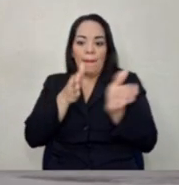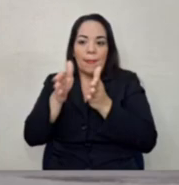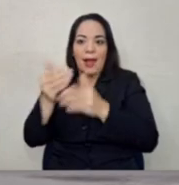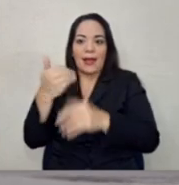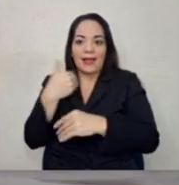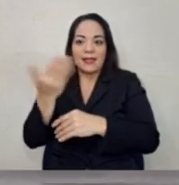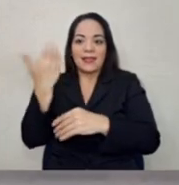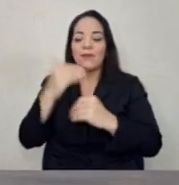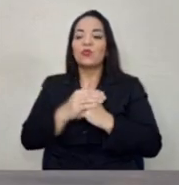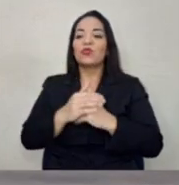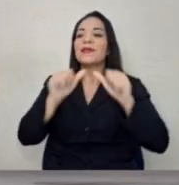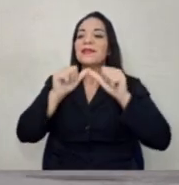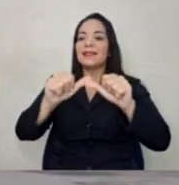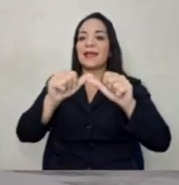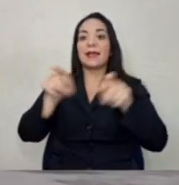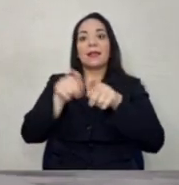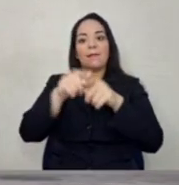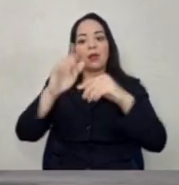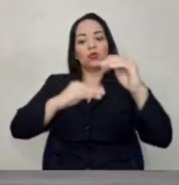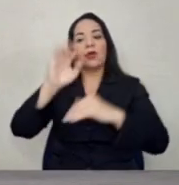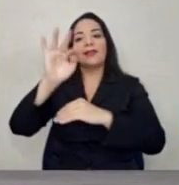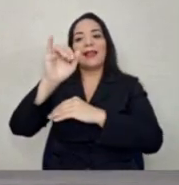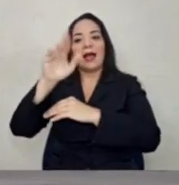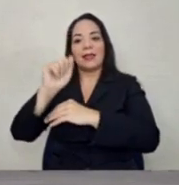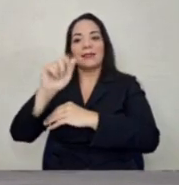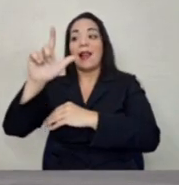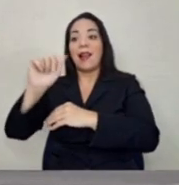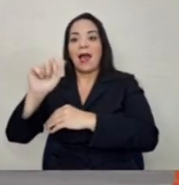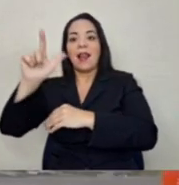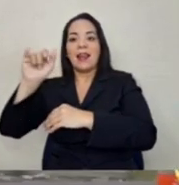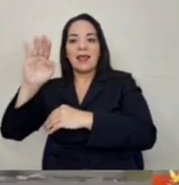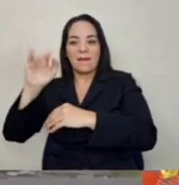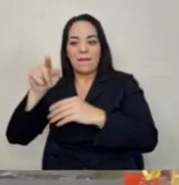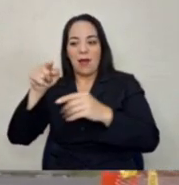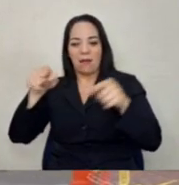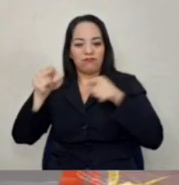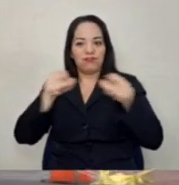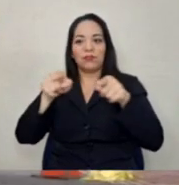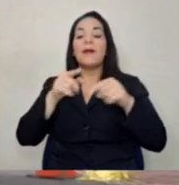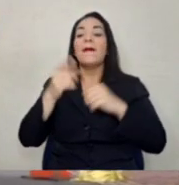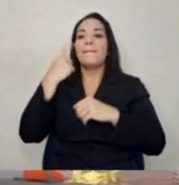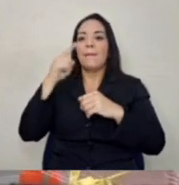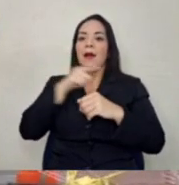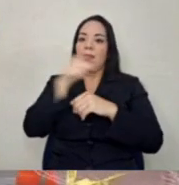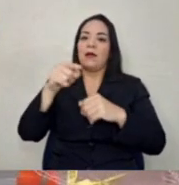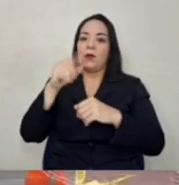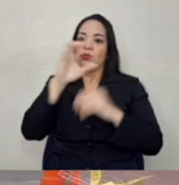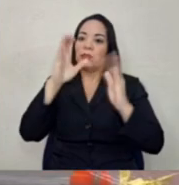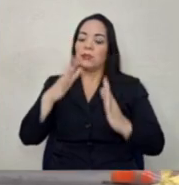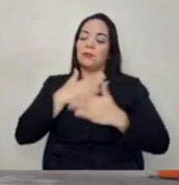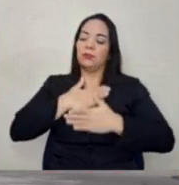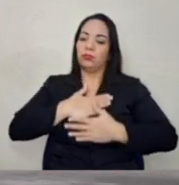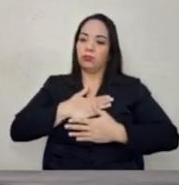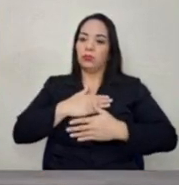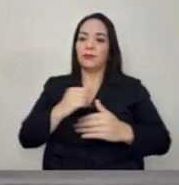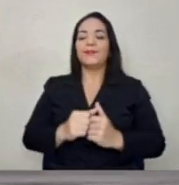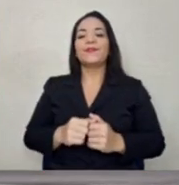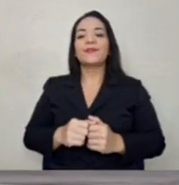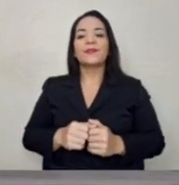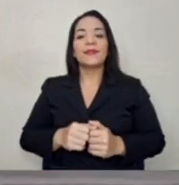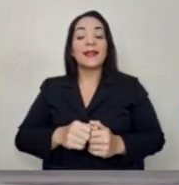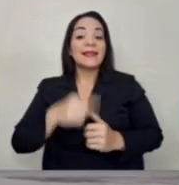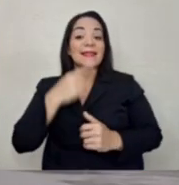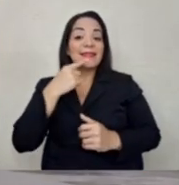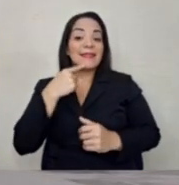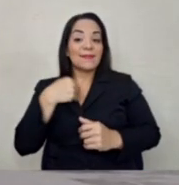todo lo que es estar a la Lima para que los cartagineses sientan un alivio importante en todo lo que es la vialidad. Lamentablemente, hablar de Cartago es